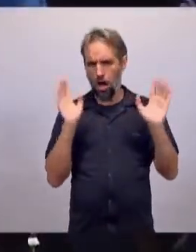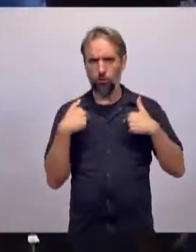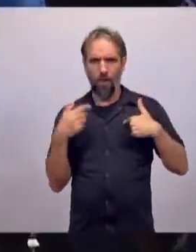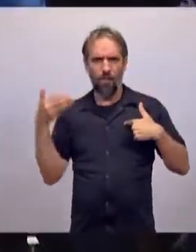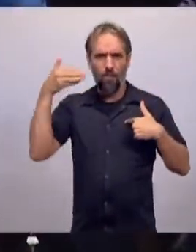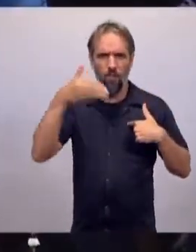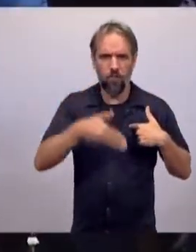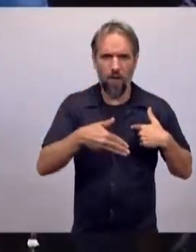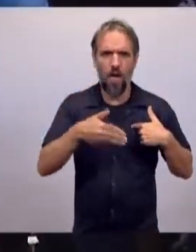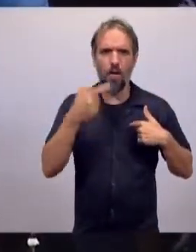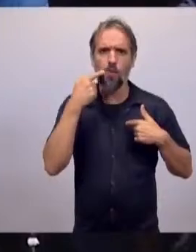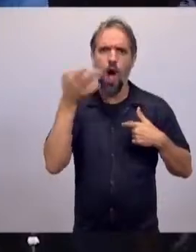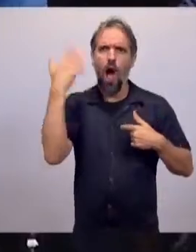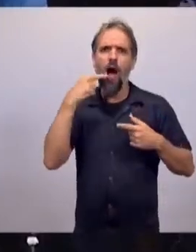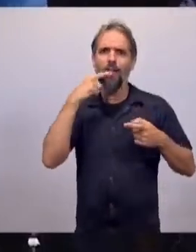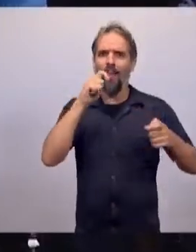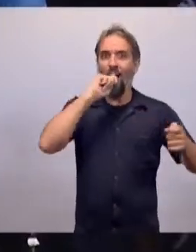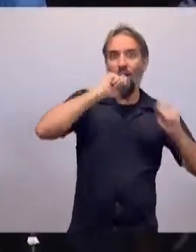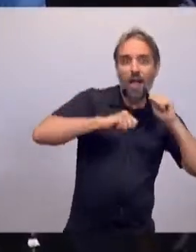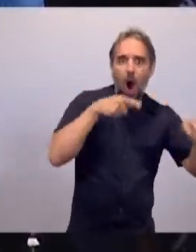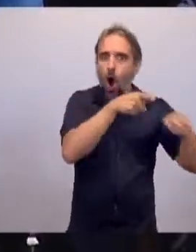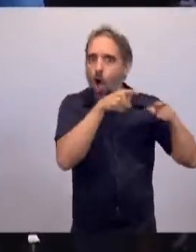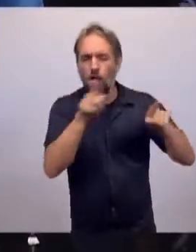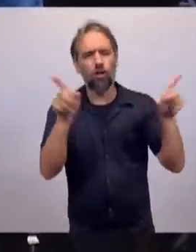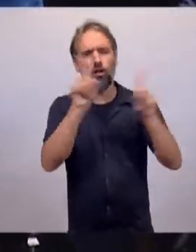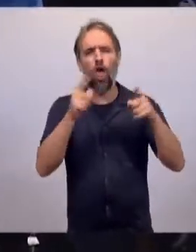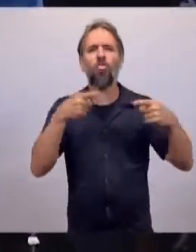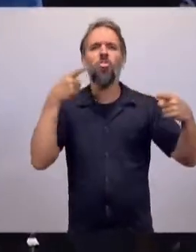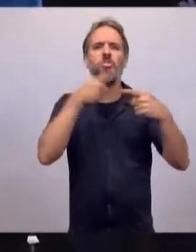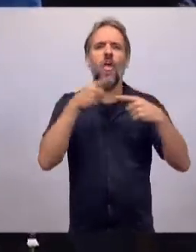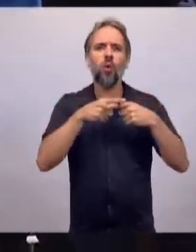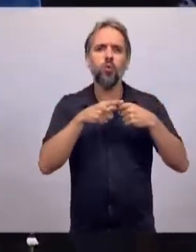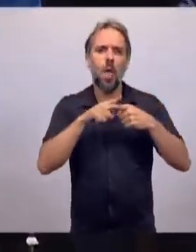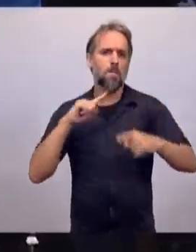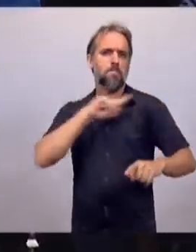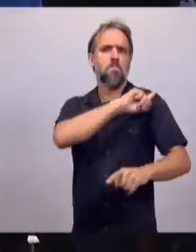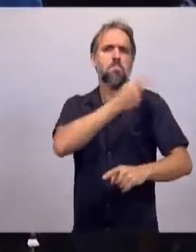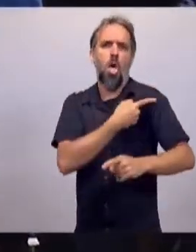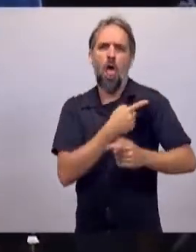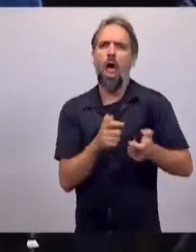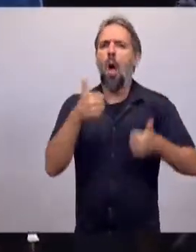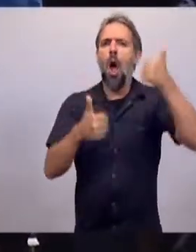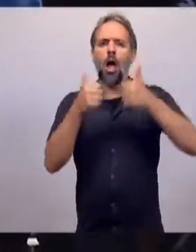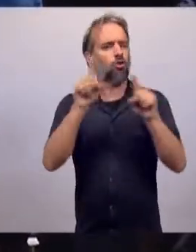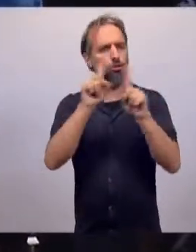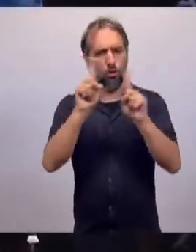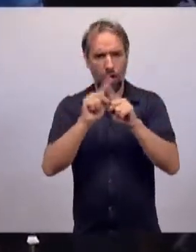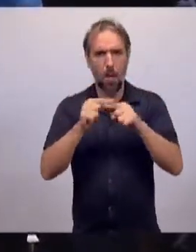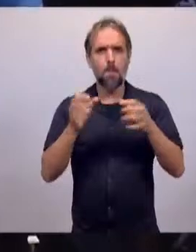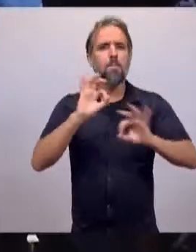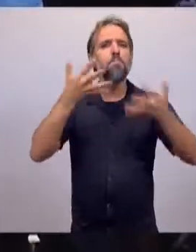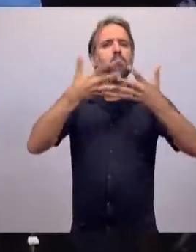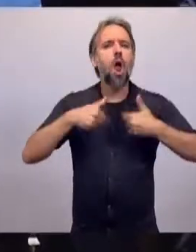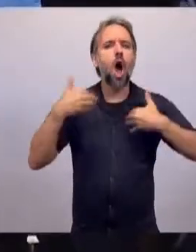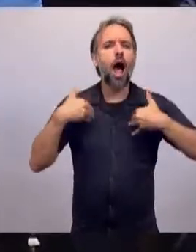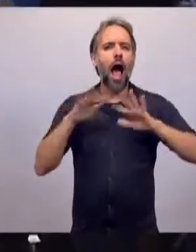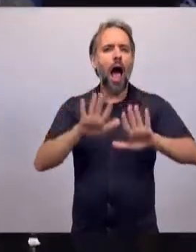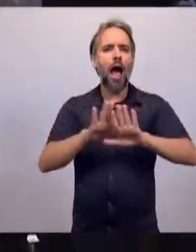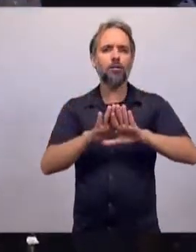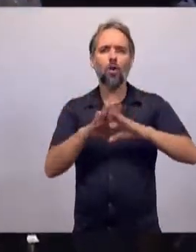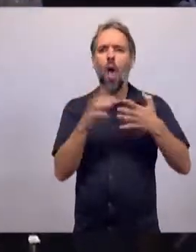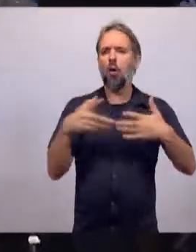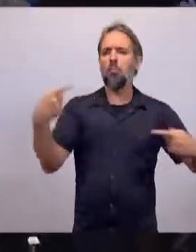venimos a saldar viejas vendetas ni a discutir espacio de poder. Nuestro proyecto no es un proyecto de